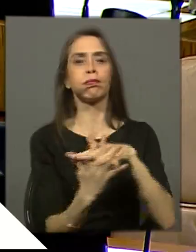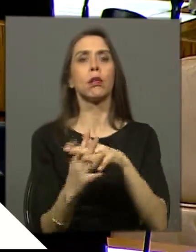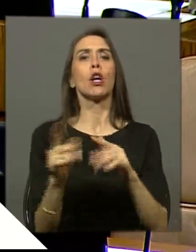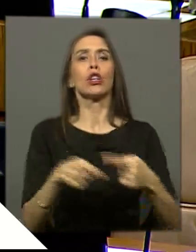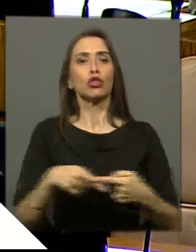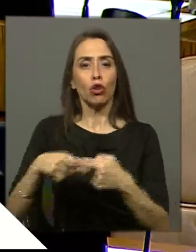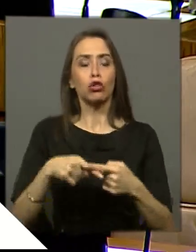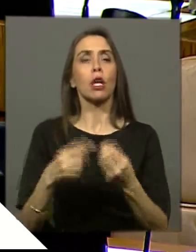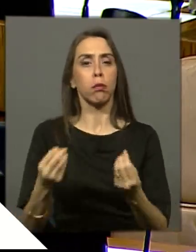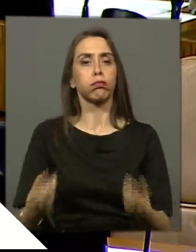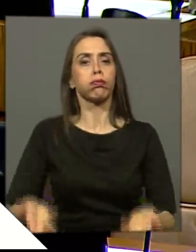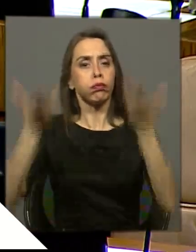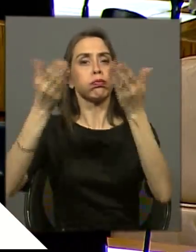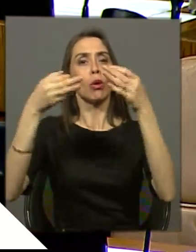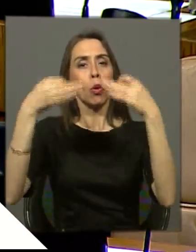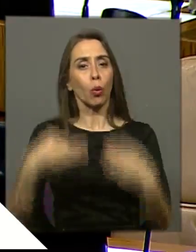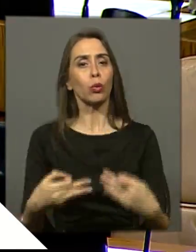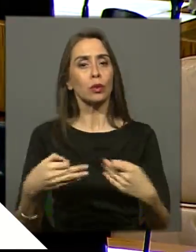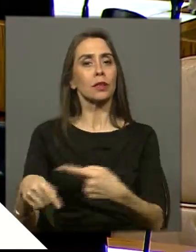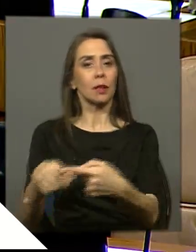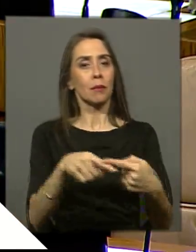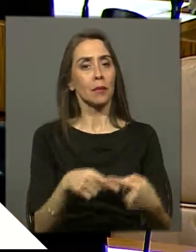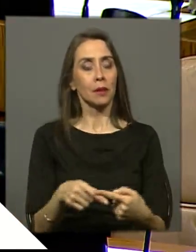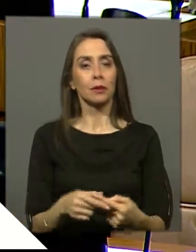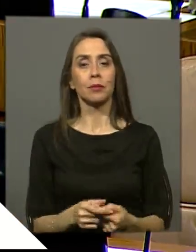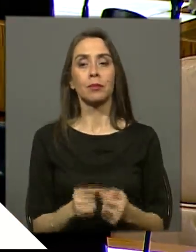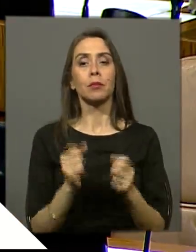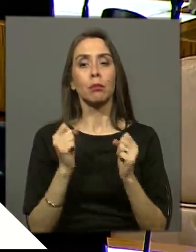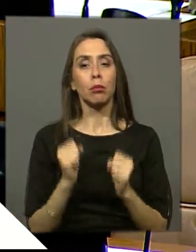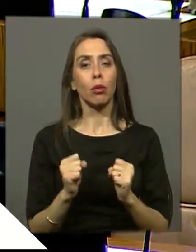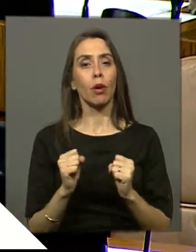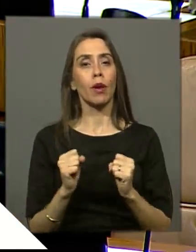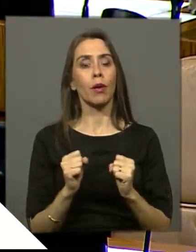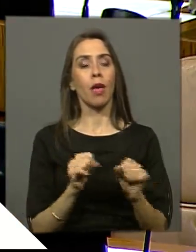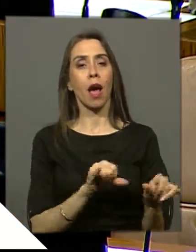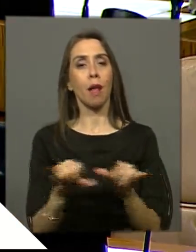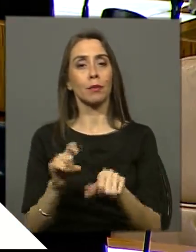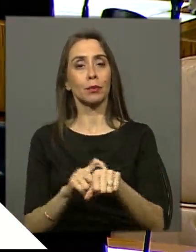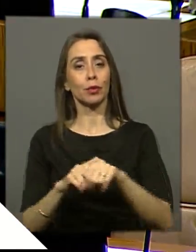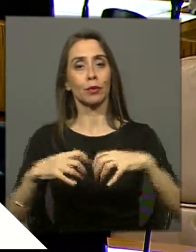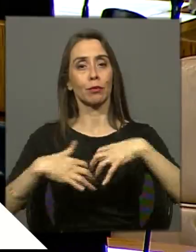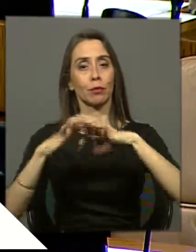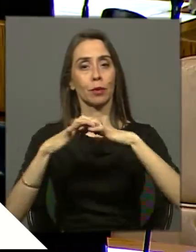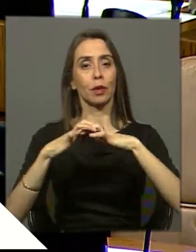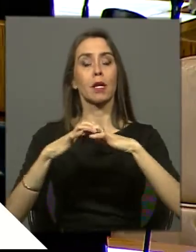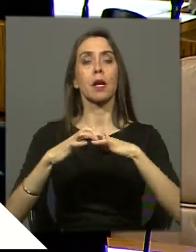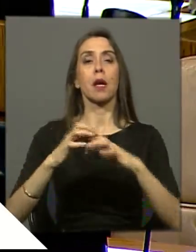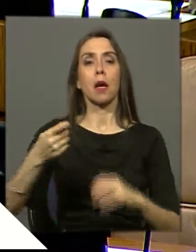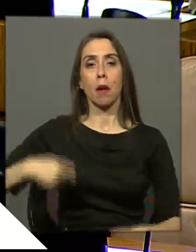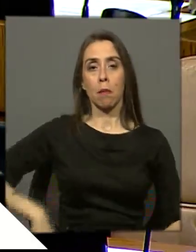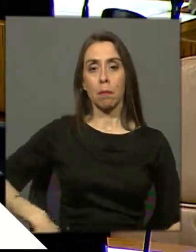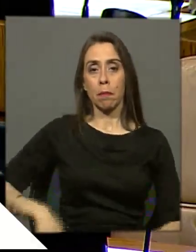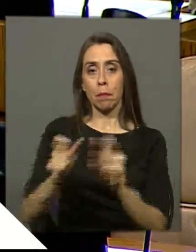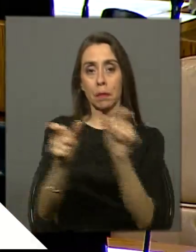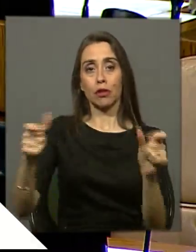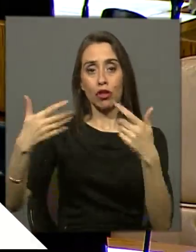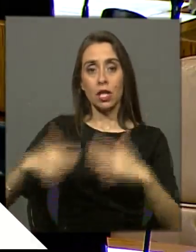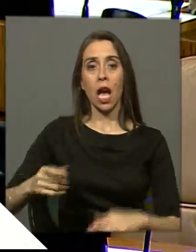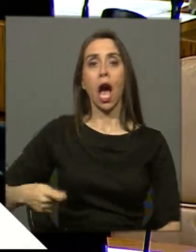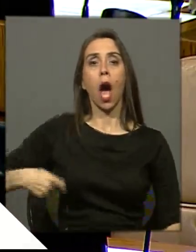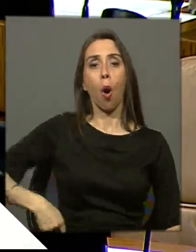crecimiento que simultáneamente pueda fortalecer las pensiones de nuestros jubilados